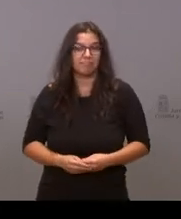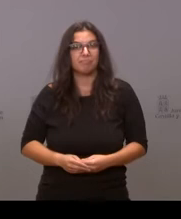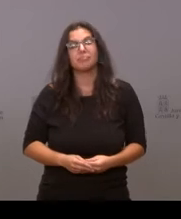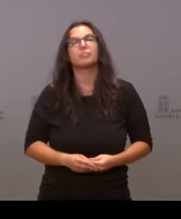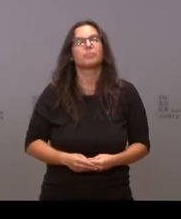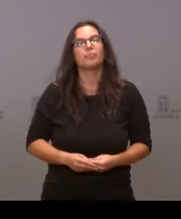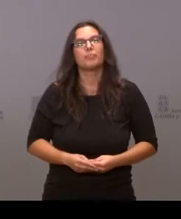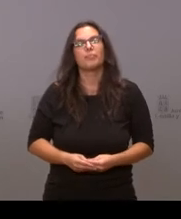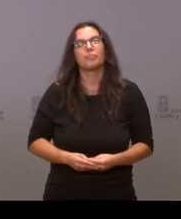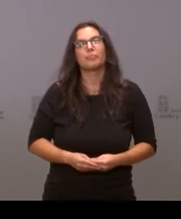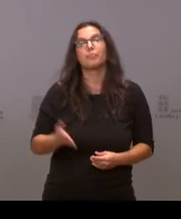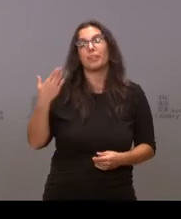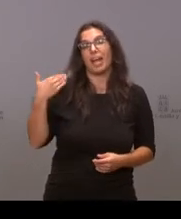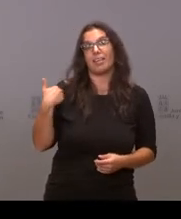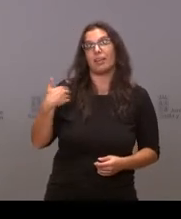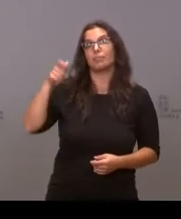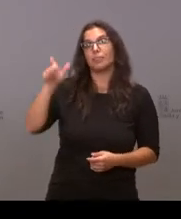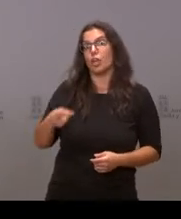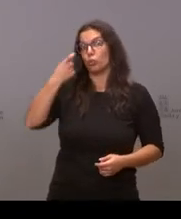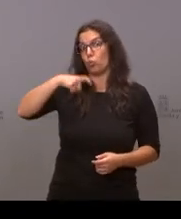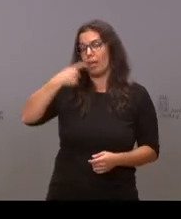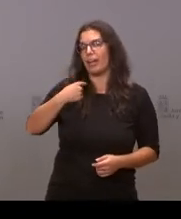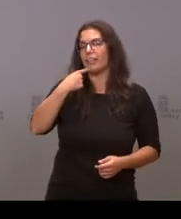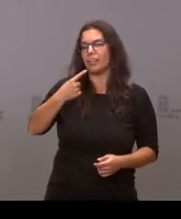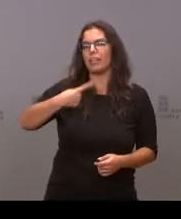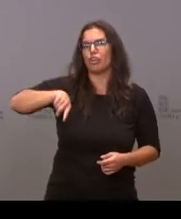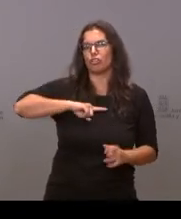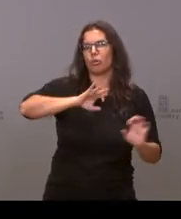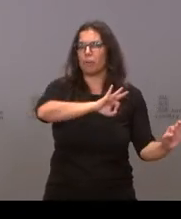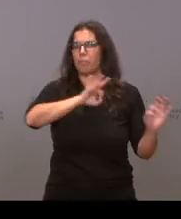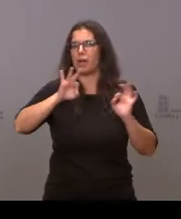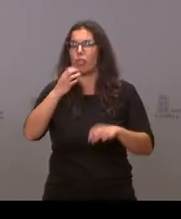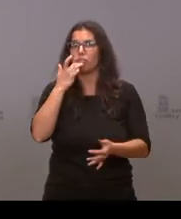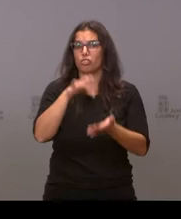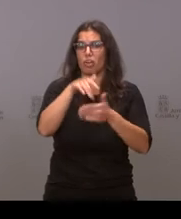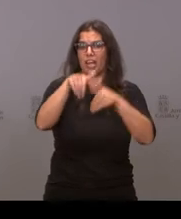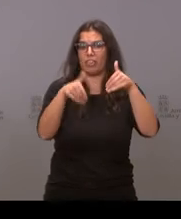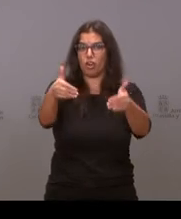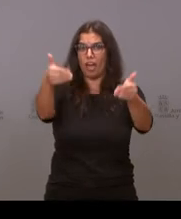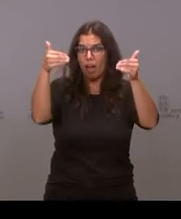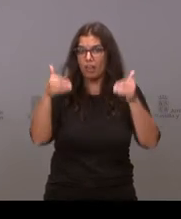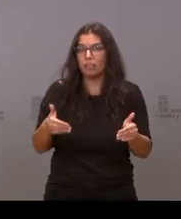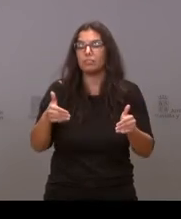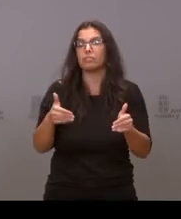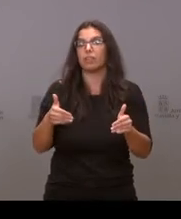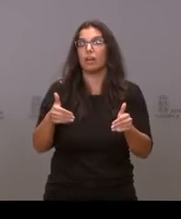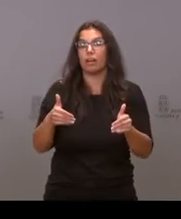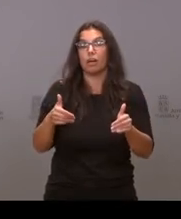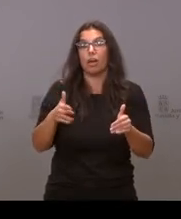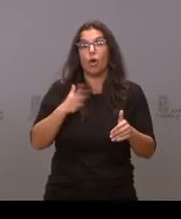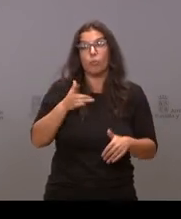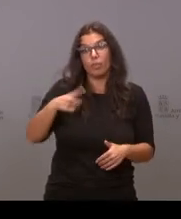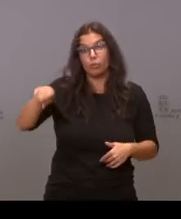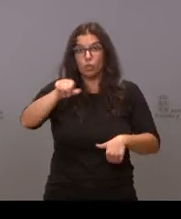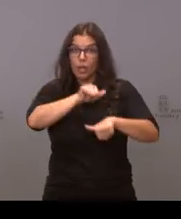en burgos luis tudanca que estaban preparados ante unas posibles elecciones quizás por eso vamos a esperar ustedes